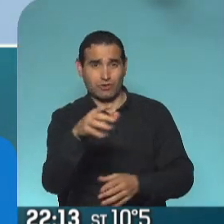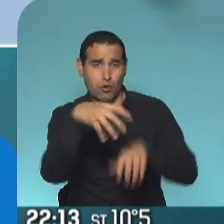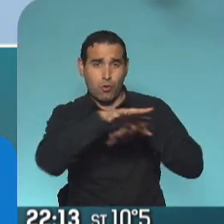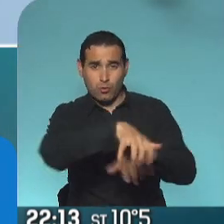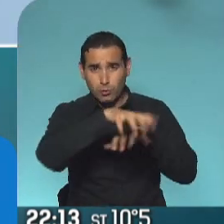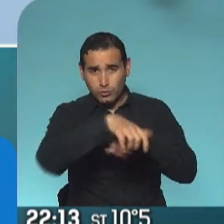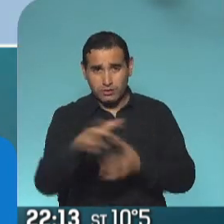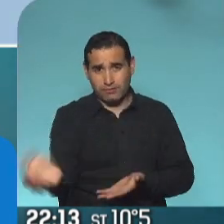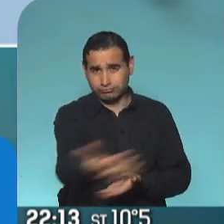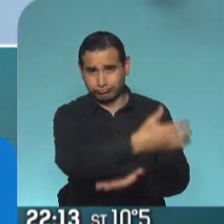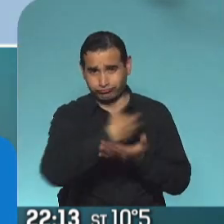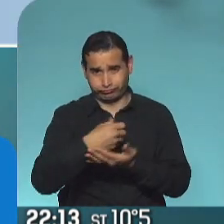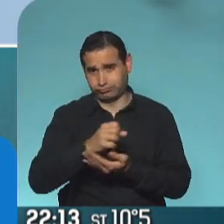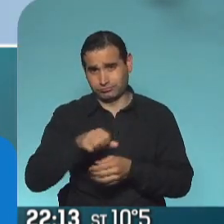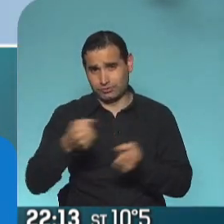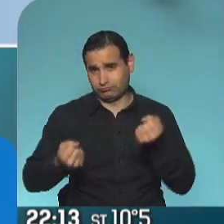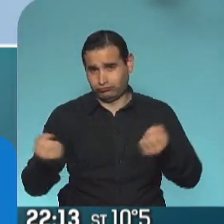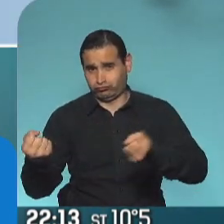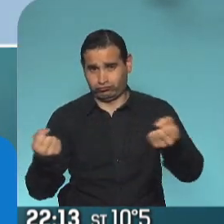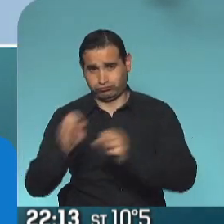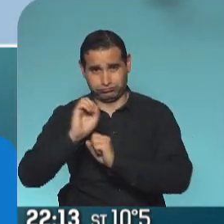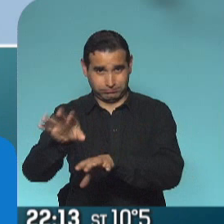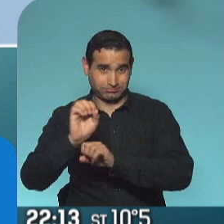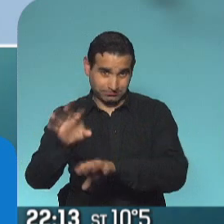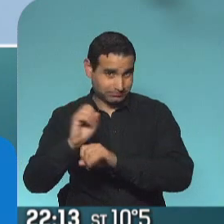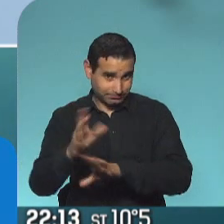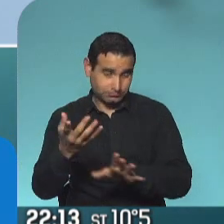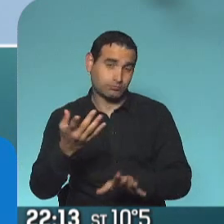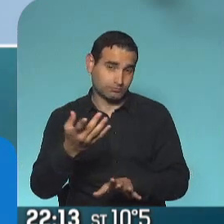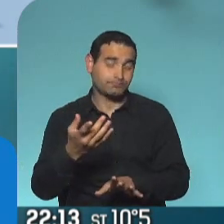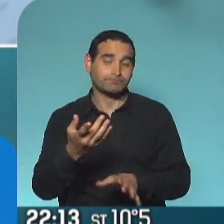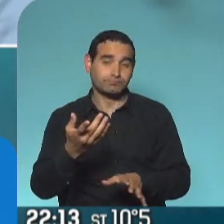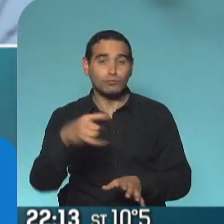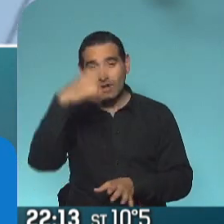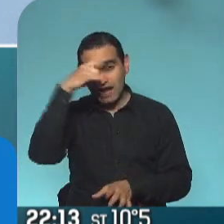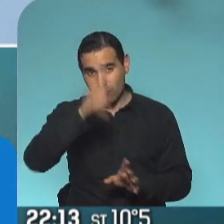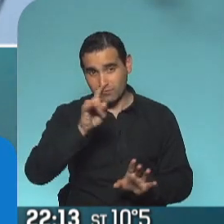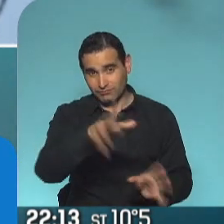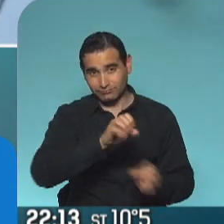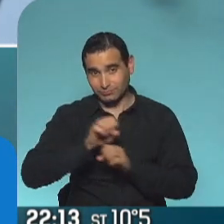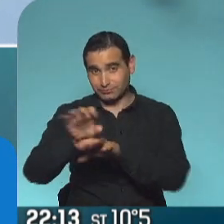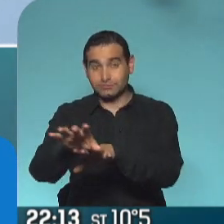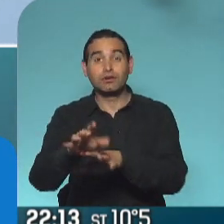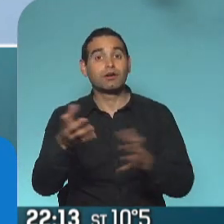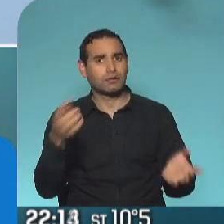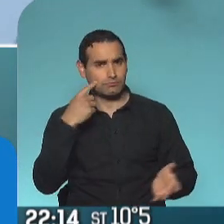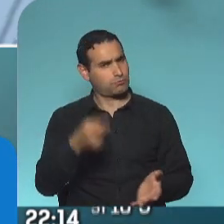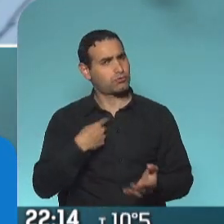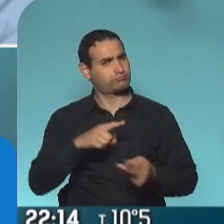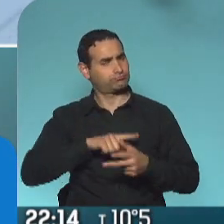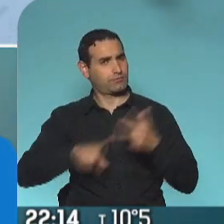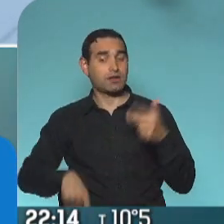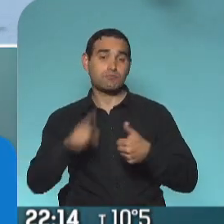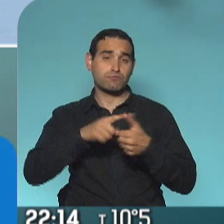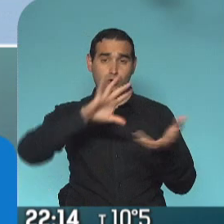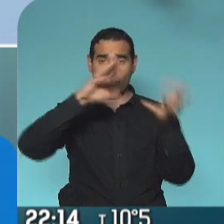o el ganado que se haga pastar en esos lugares. Entonces, me parecía interesante subrayar los tres enfoques. Por un